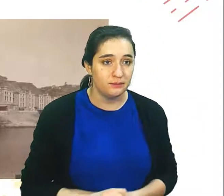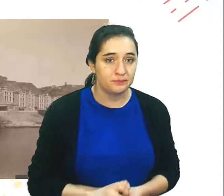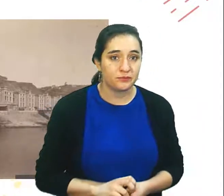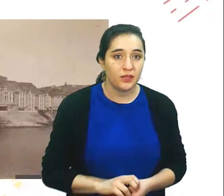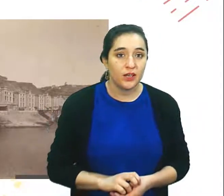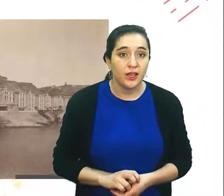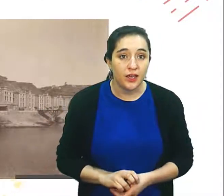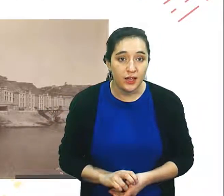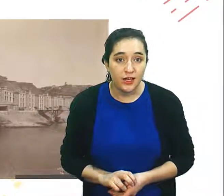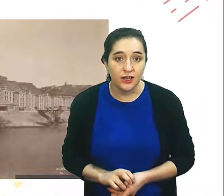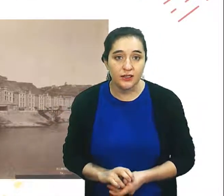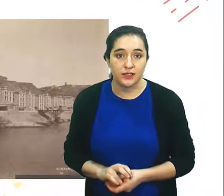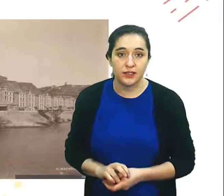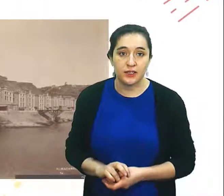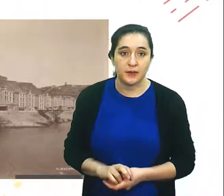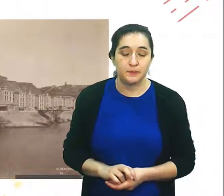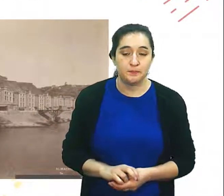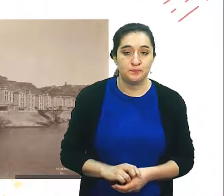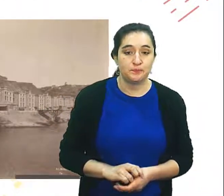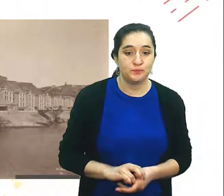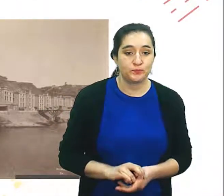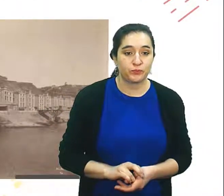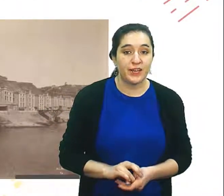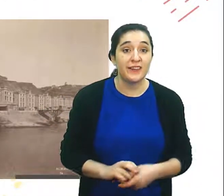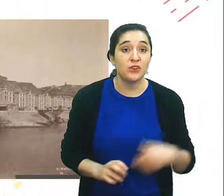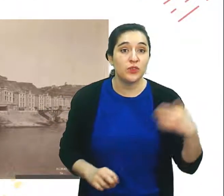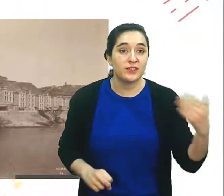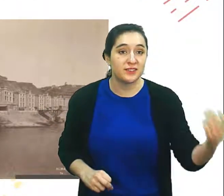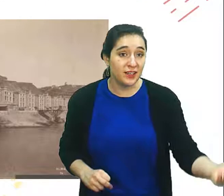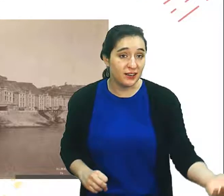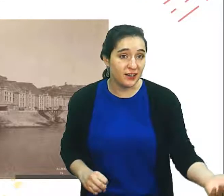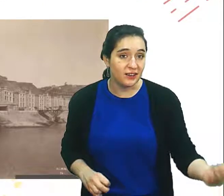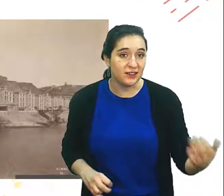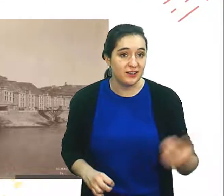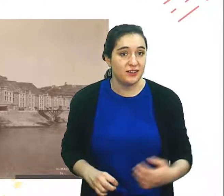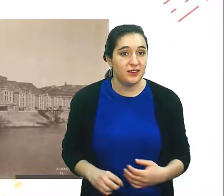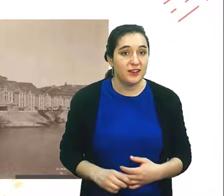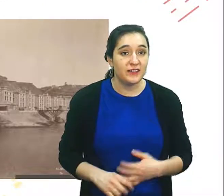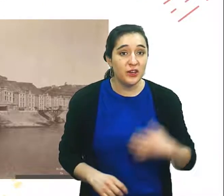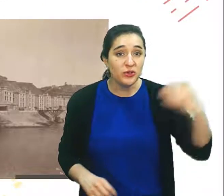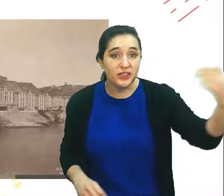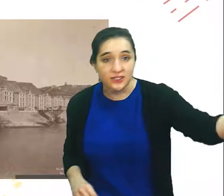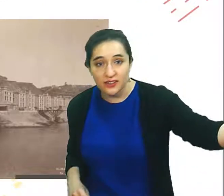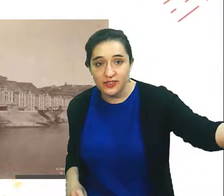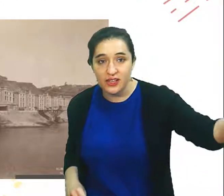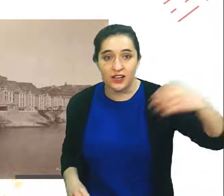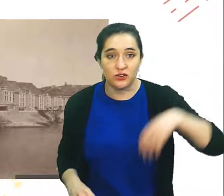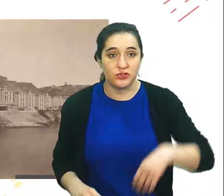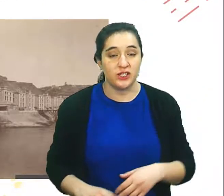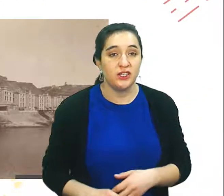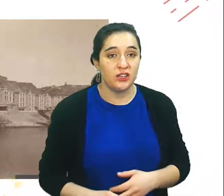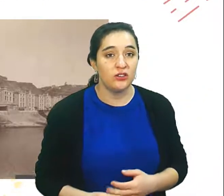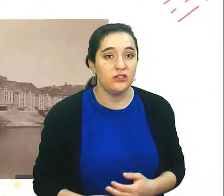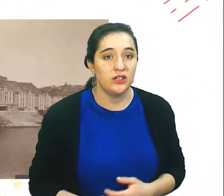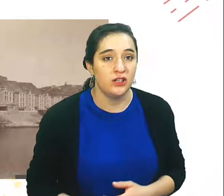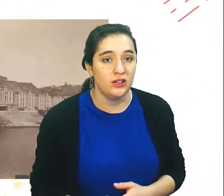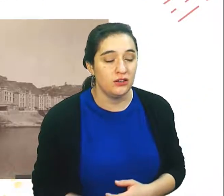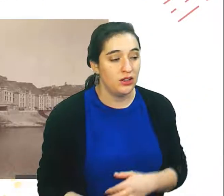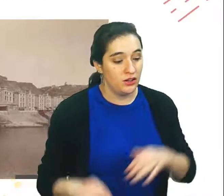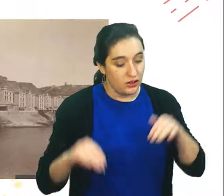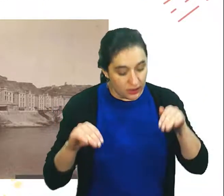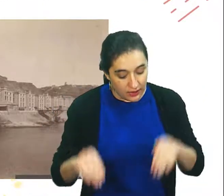independencia era la deuda externa, la deuda que se había obtenido